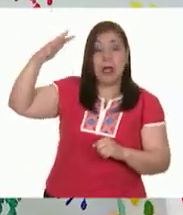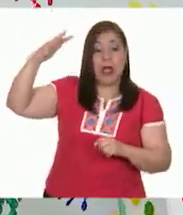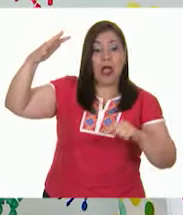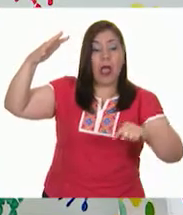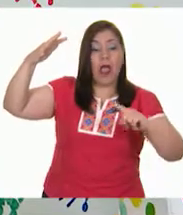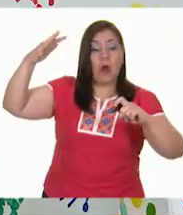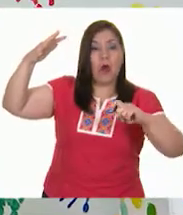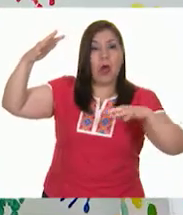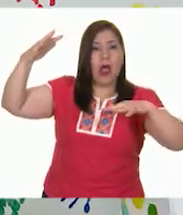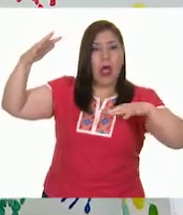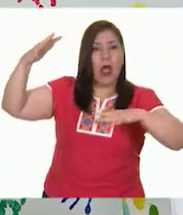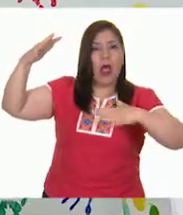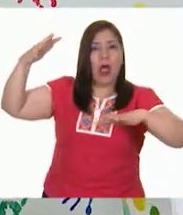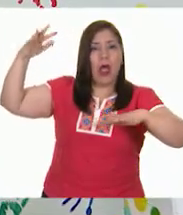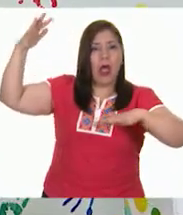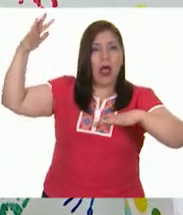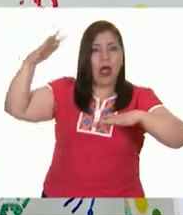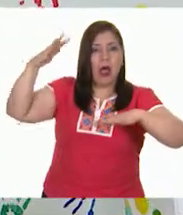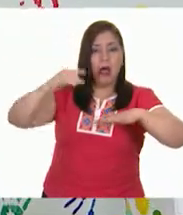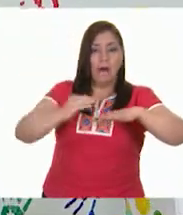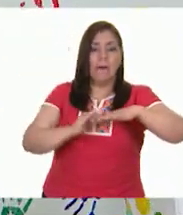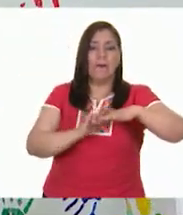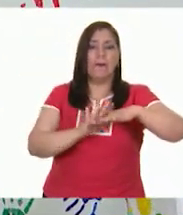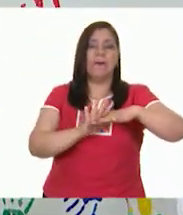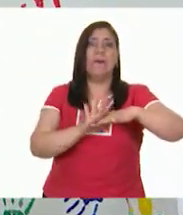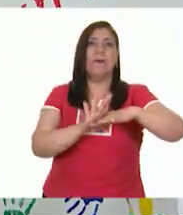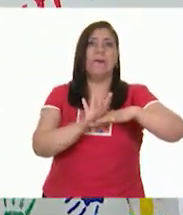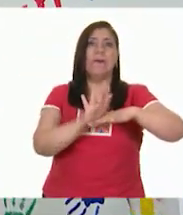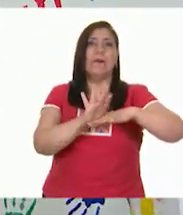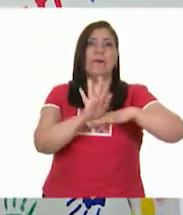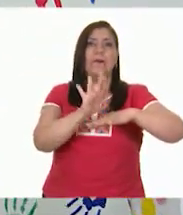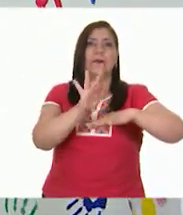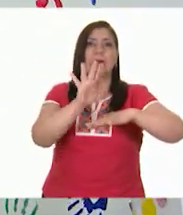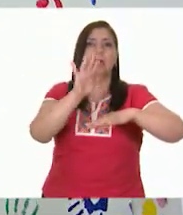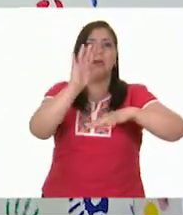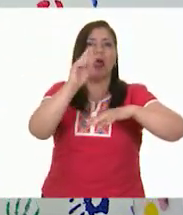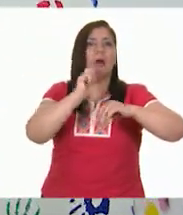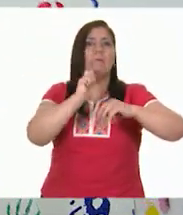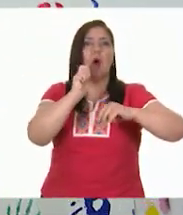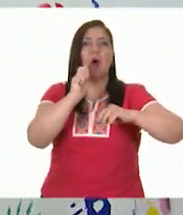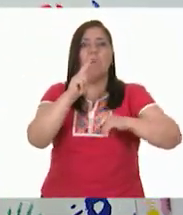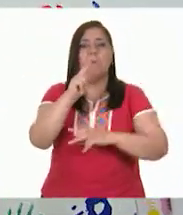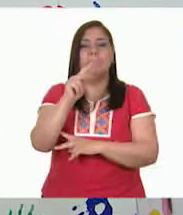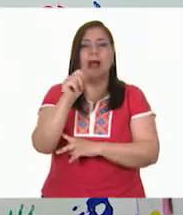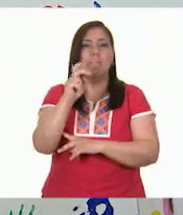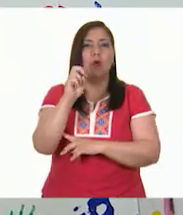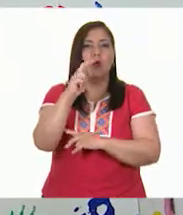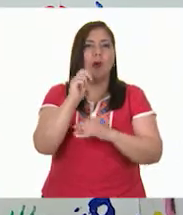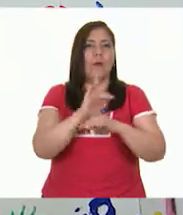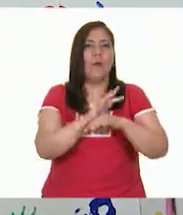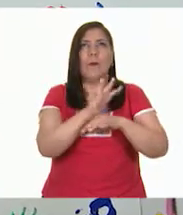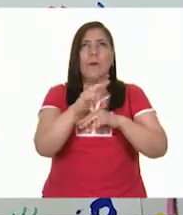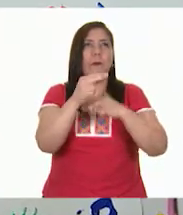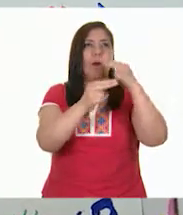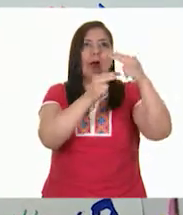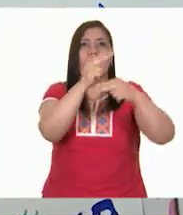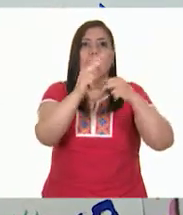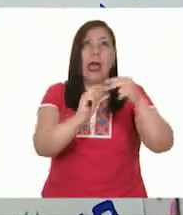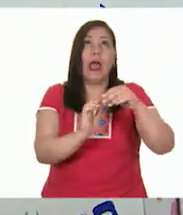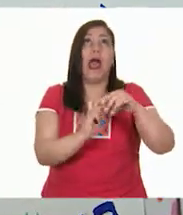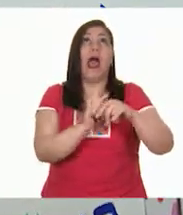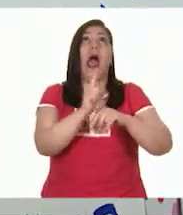agua, este se... Evapora, creando vapor de agua y sube. Ya como arriba hace más